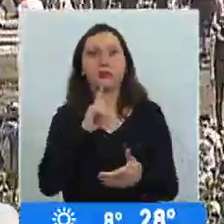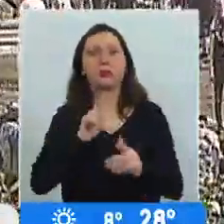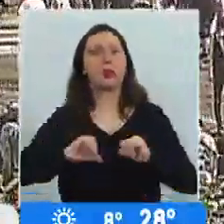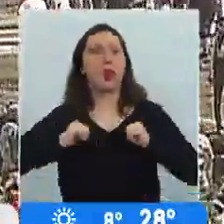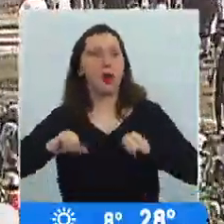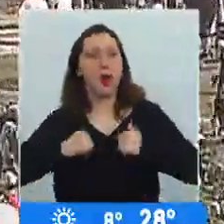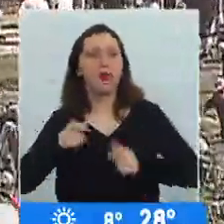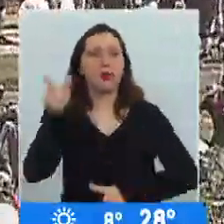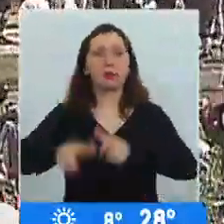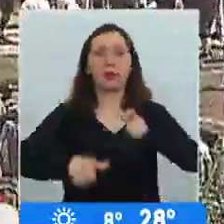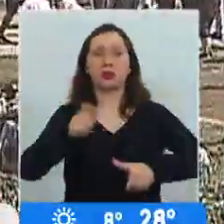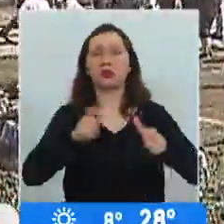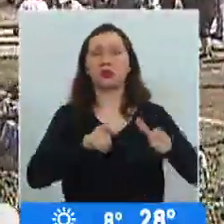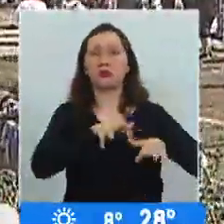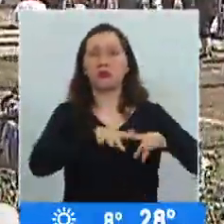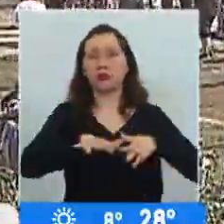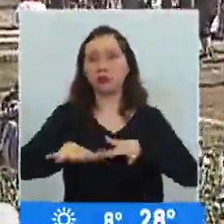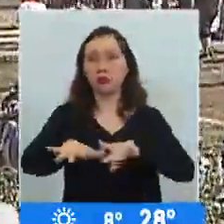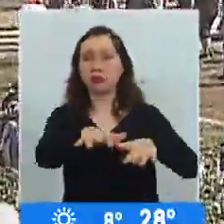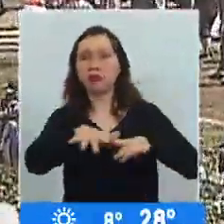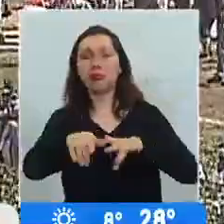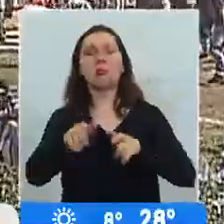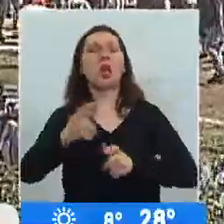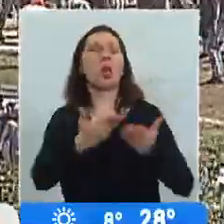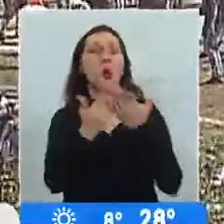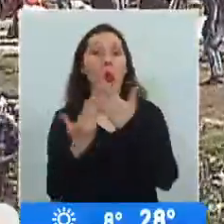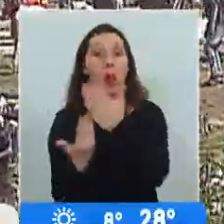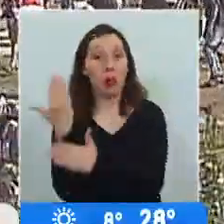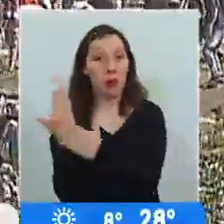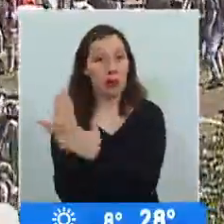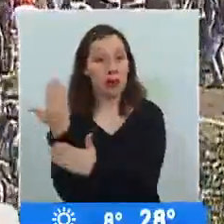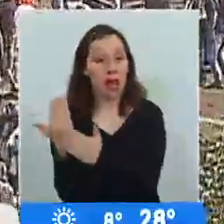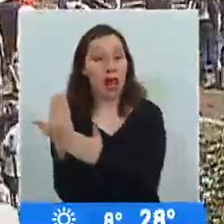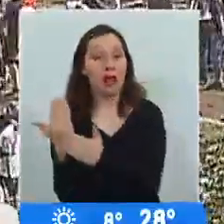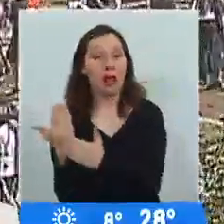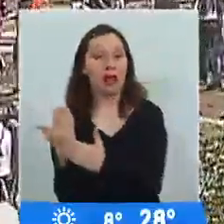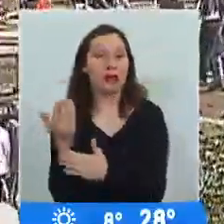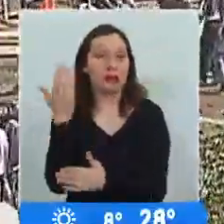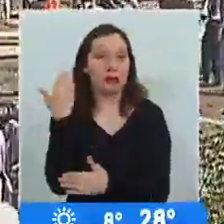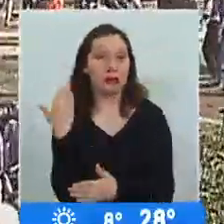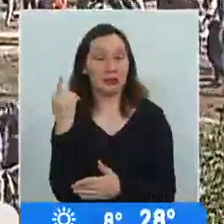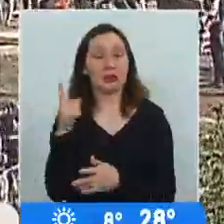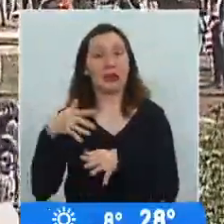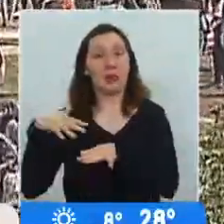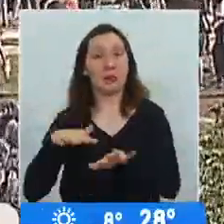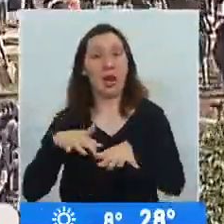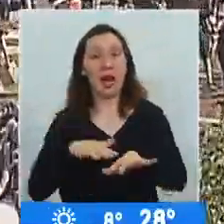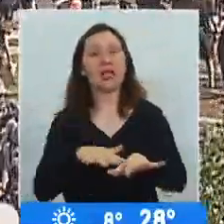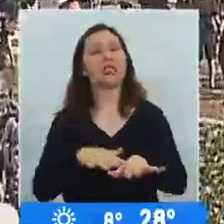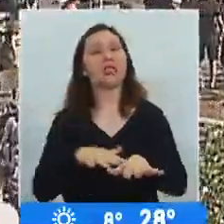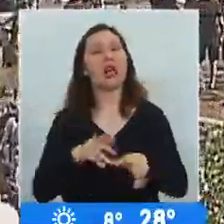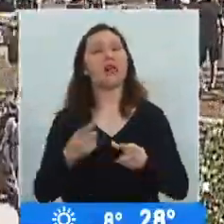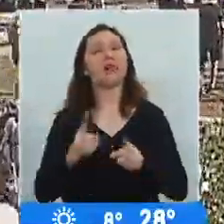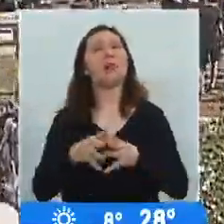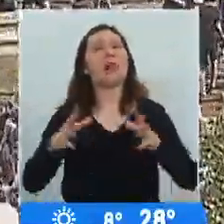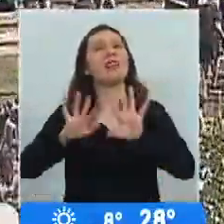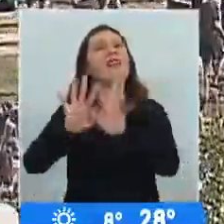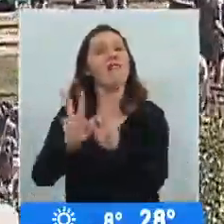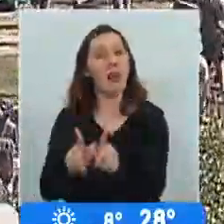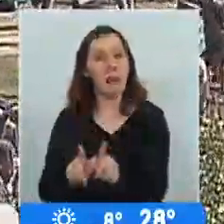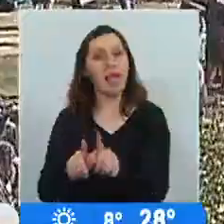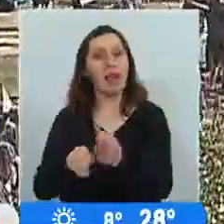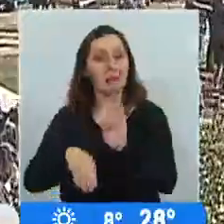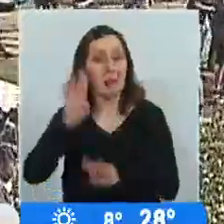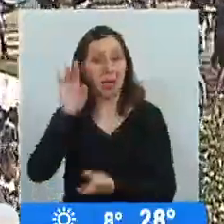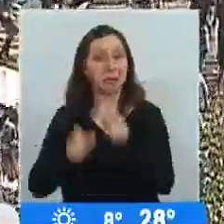muchachos, gente jóvenes, estudiantes. Durante la mañana, la marcha había sido más familiar,